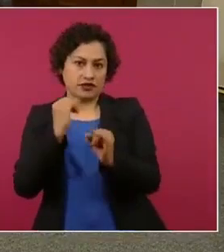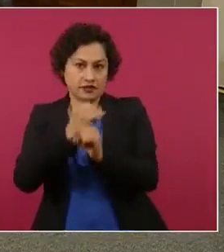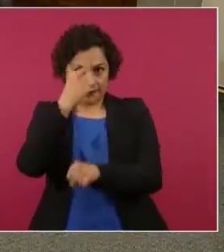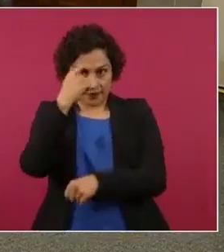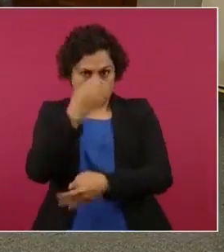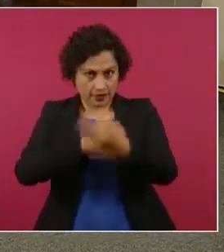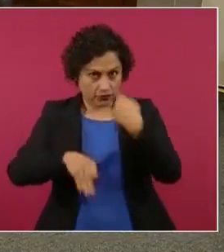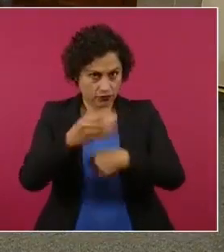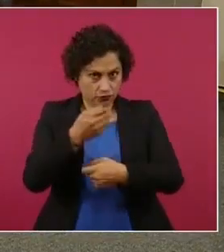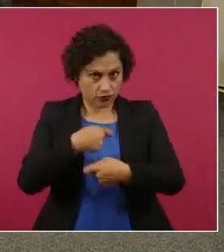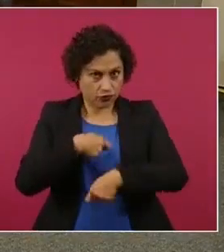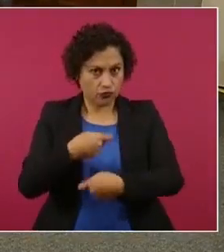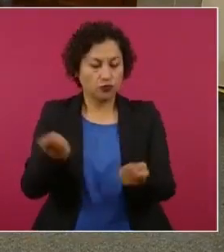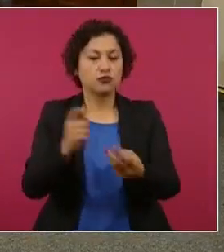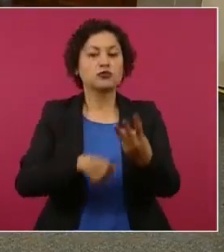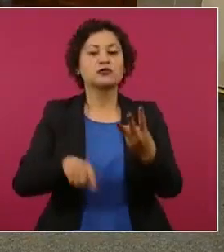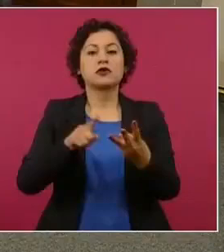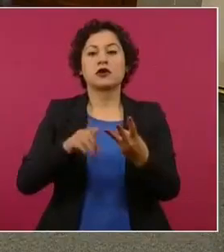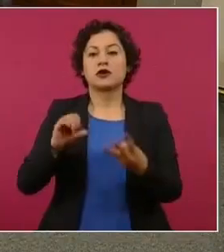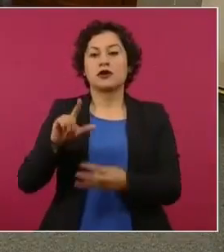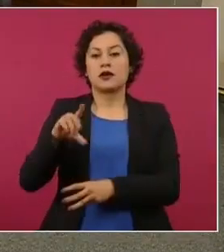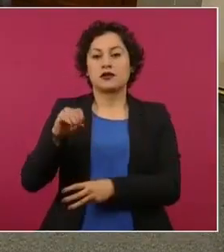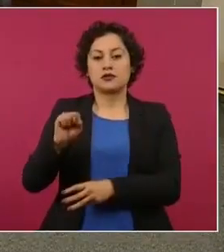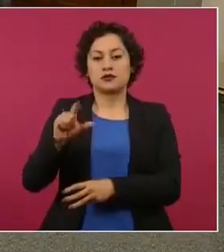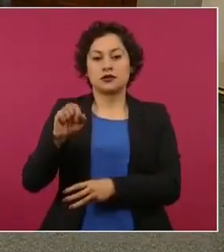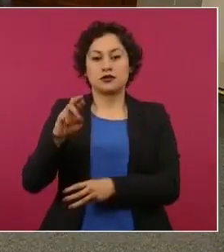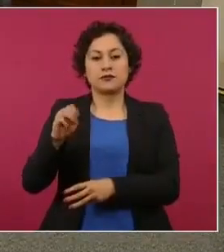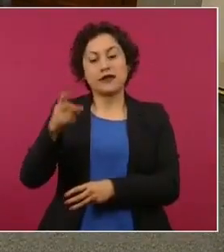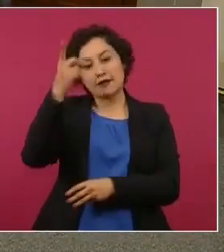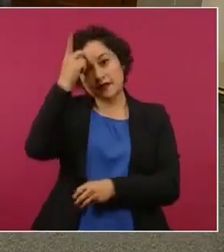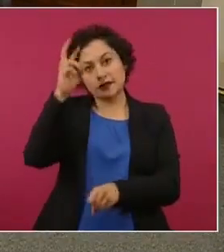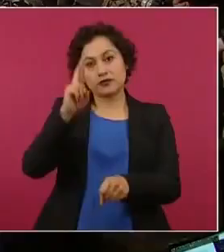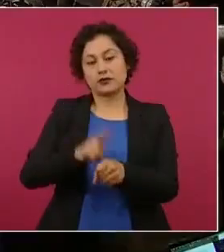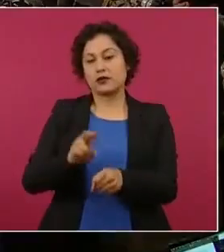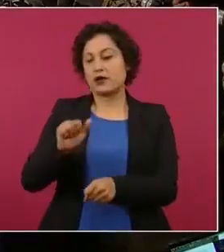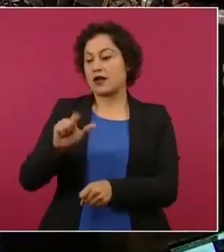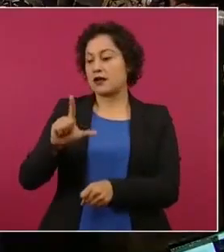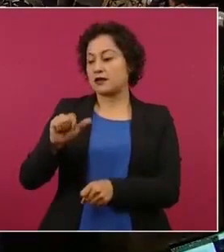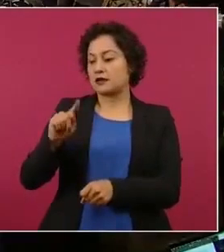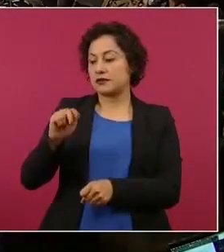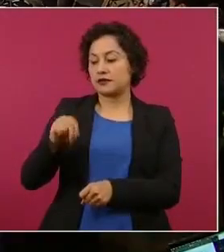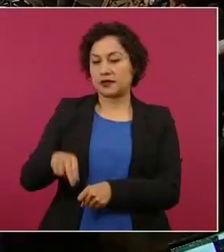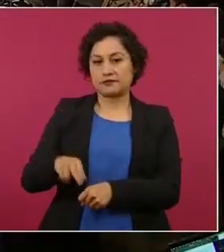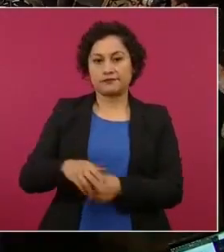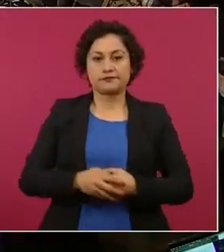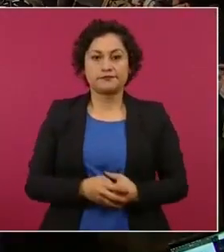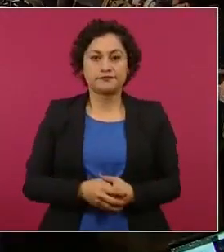Lerma director de altan Reyes Muchas gracias señor presidente